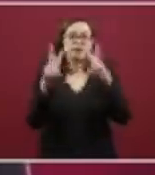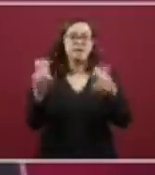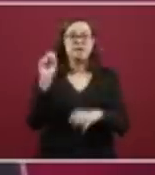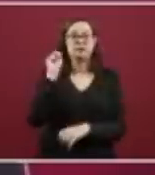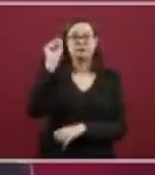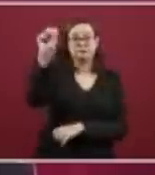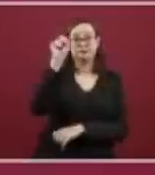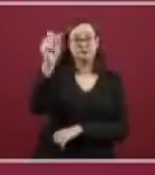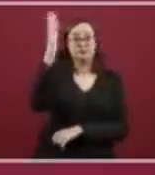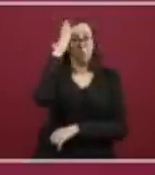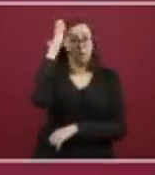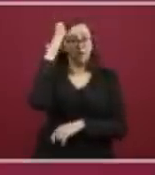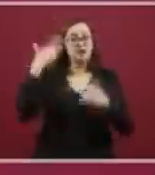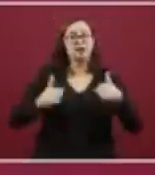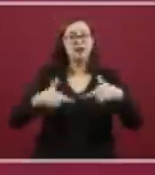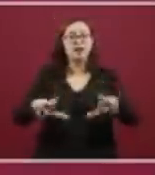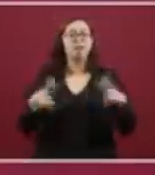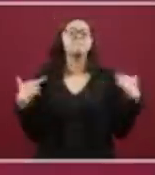por ejemplo,